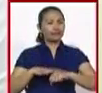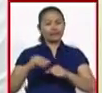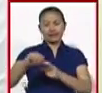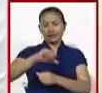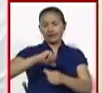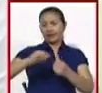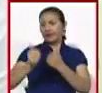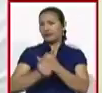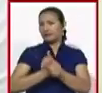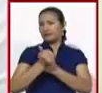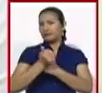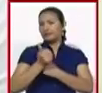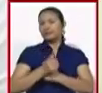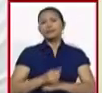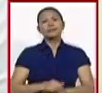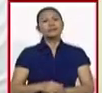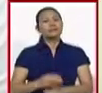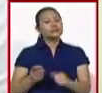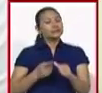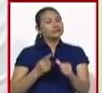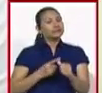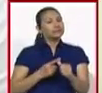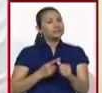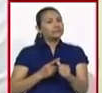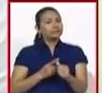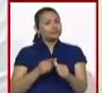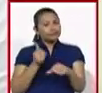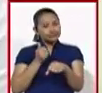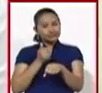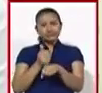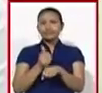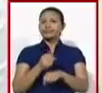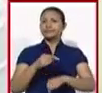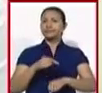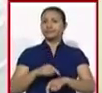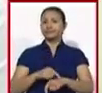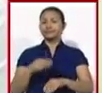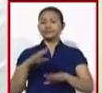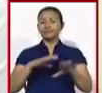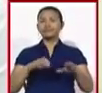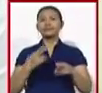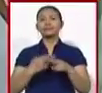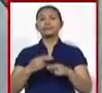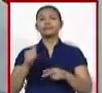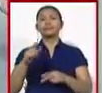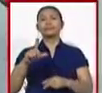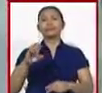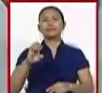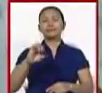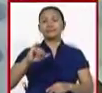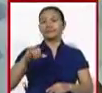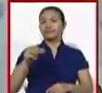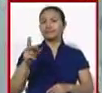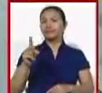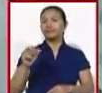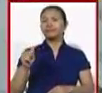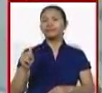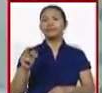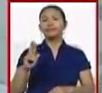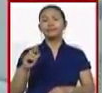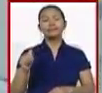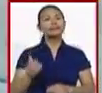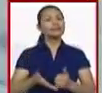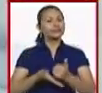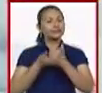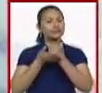asociación delictuosa, ya que la principal acusada en este caso del hecho se llama Alejandra Valdés y la misma